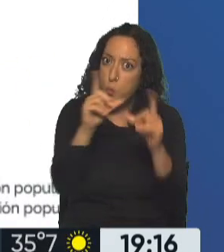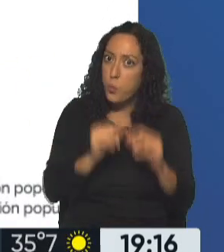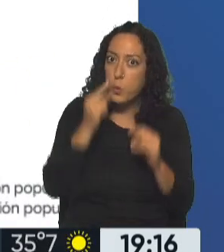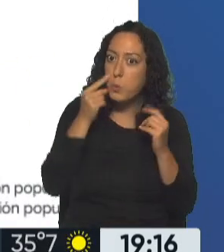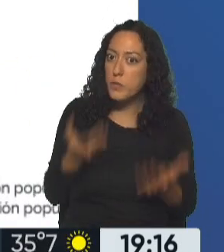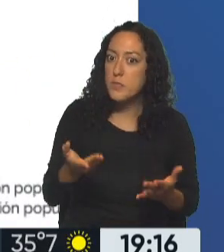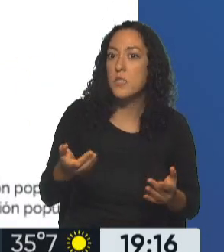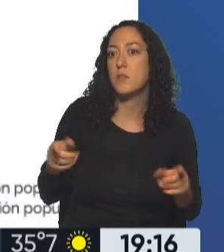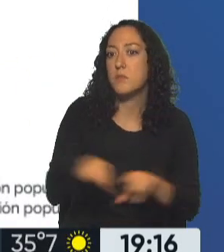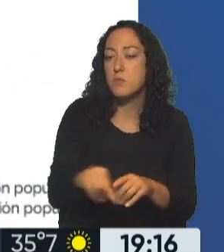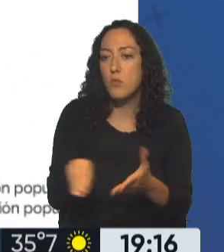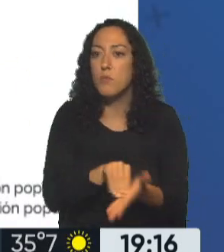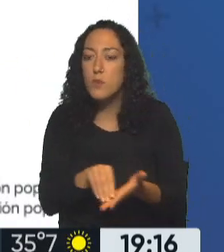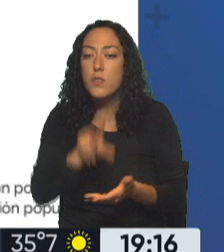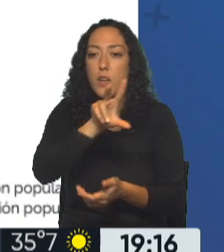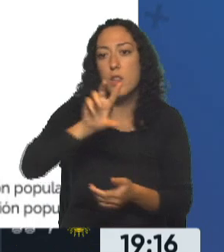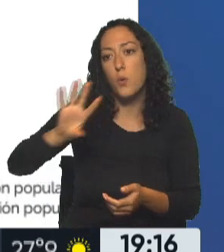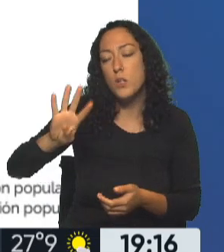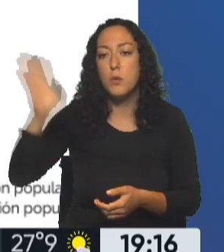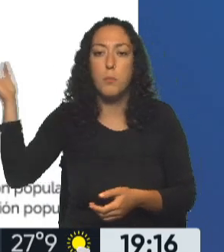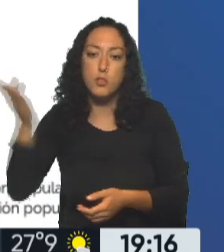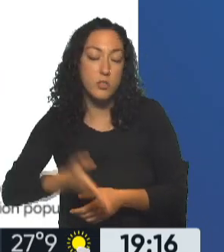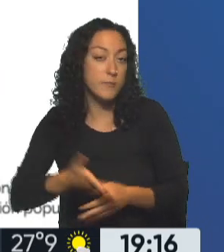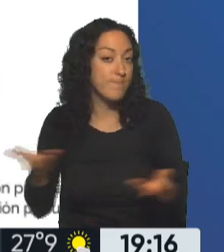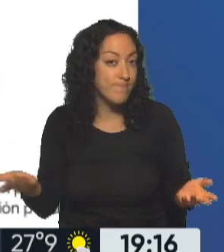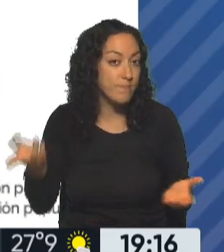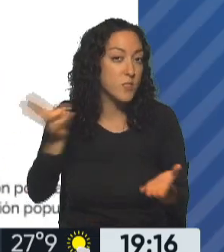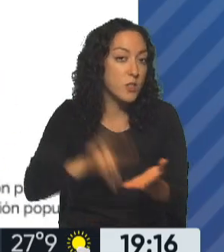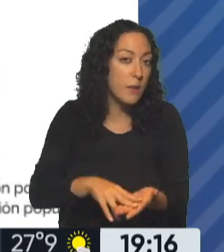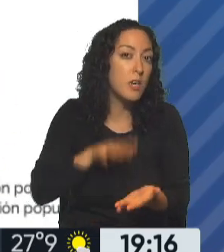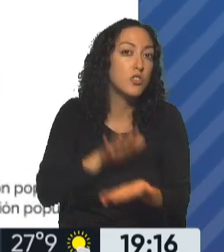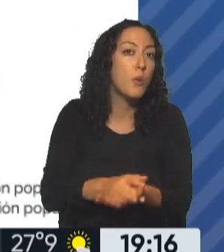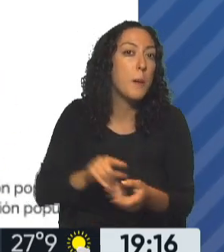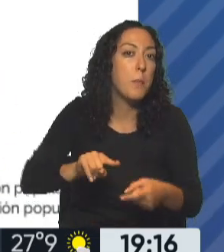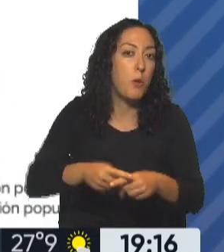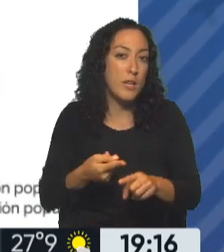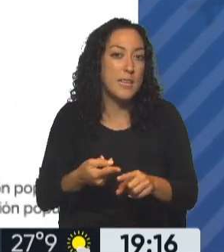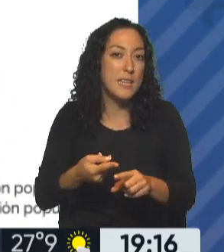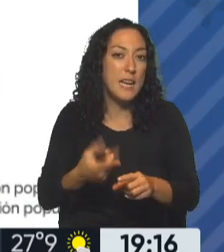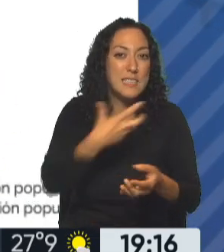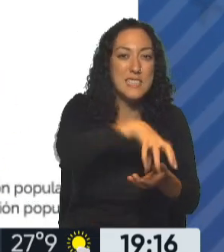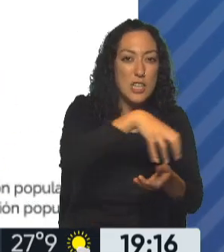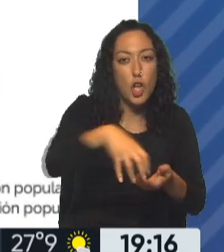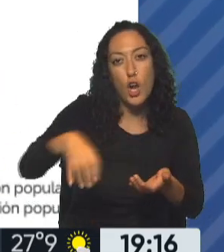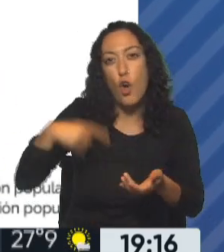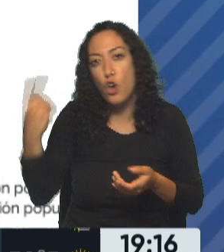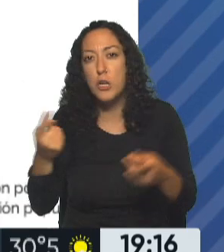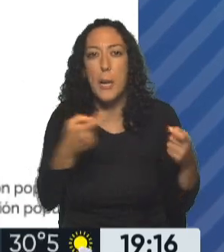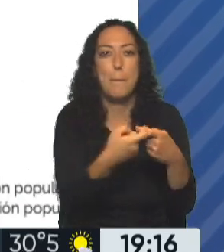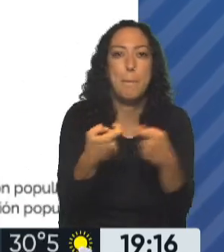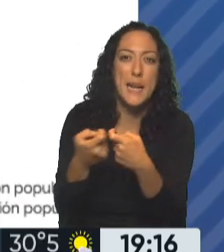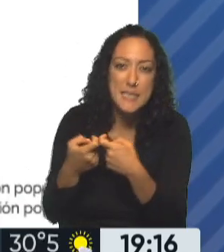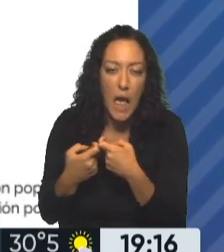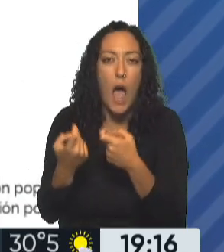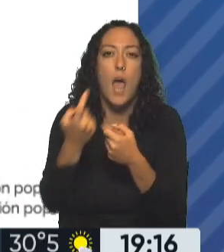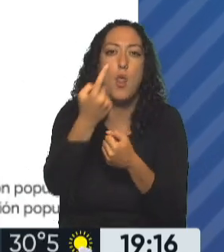Parlamento el 34%. Diani, esto repito, esto es en la política, si lo llevamos al resto de sectores, sectores empresariales y